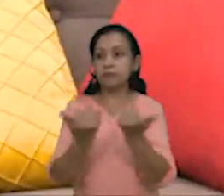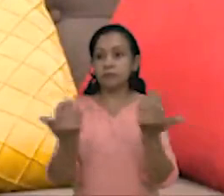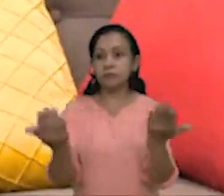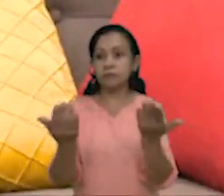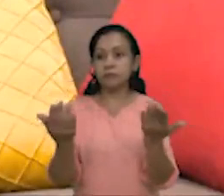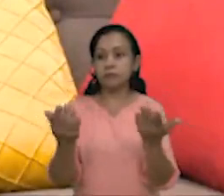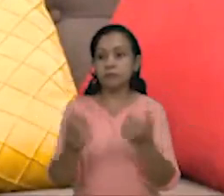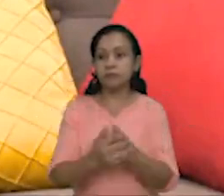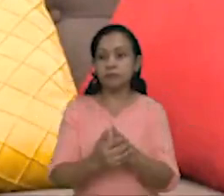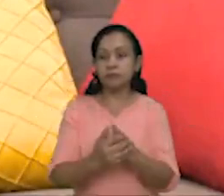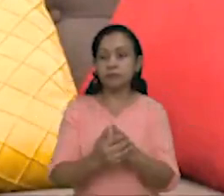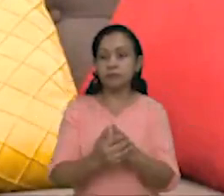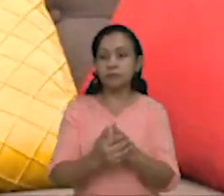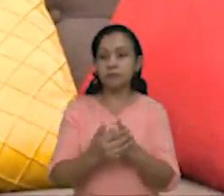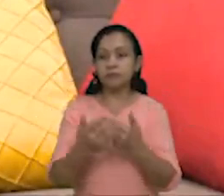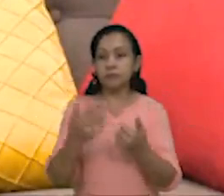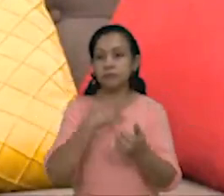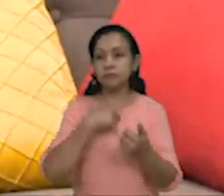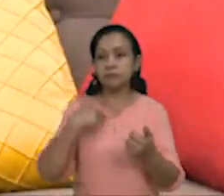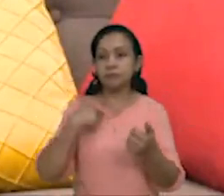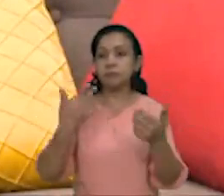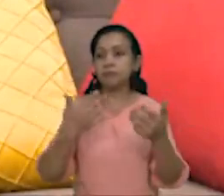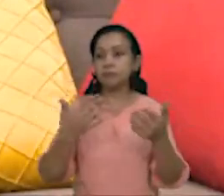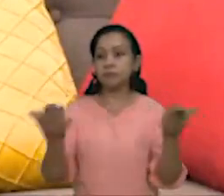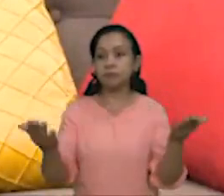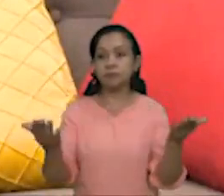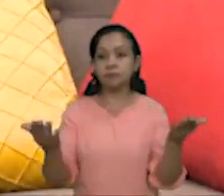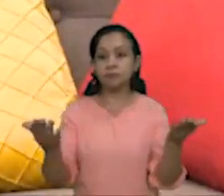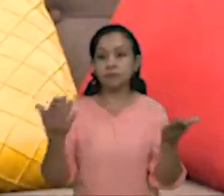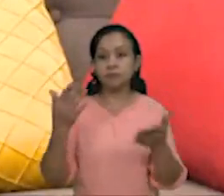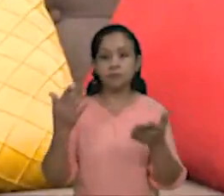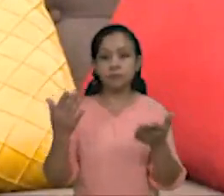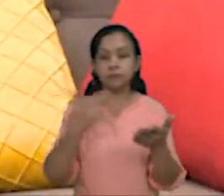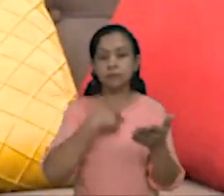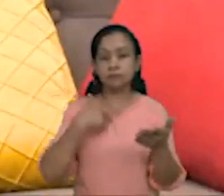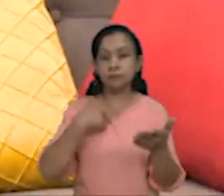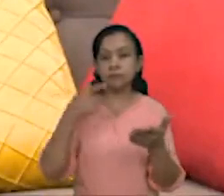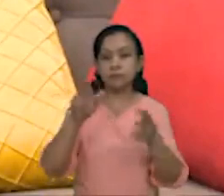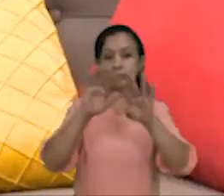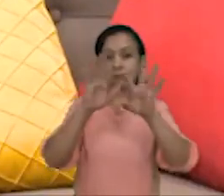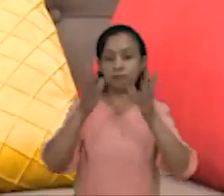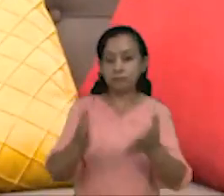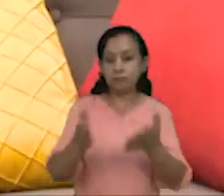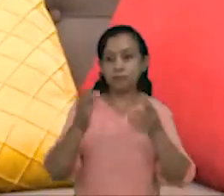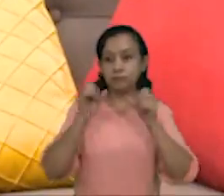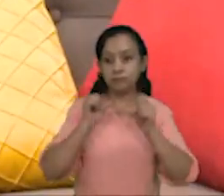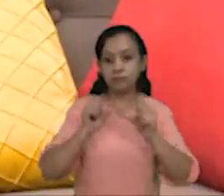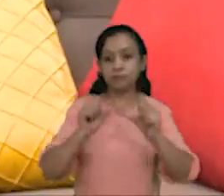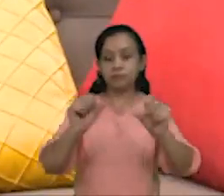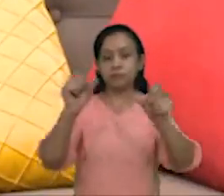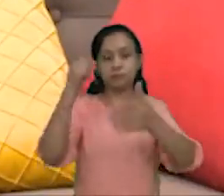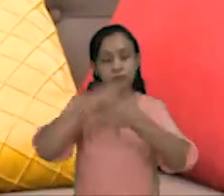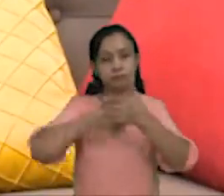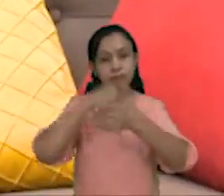pendiente. Creo que básicamente es ese, de que lo comentábamos en líneas generales con Marcela. Creo que tenemos que seguir dando esa